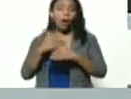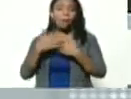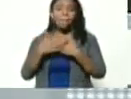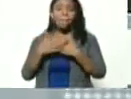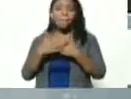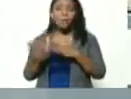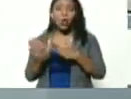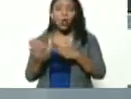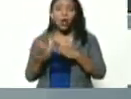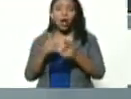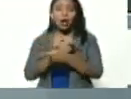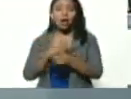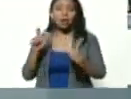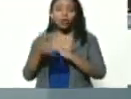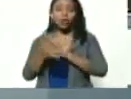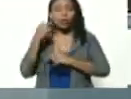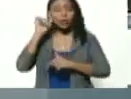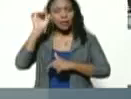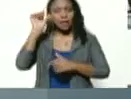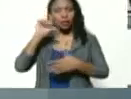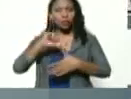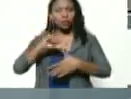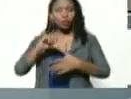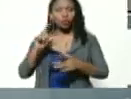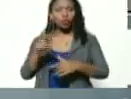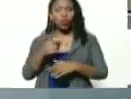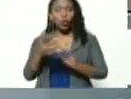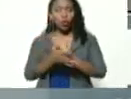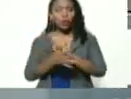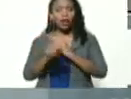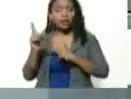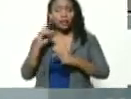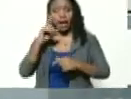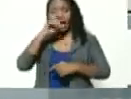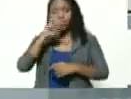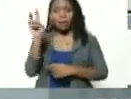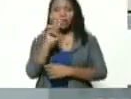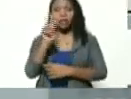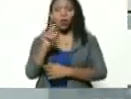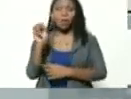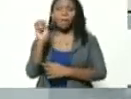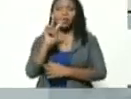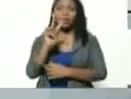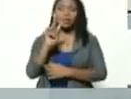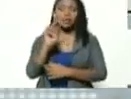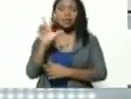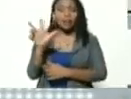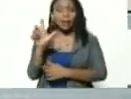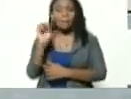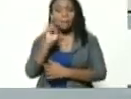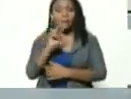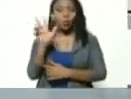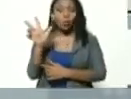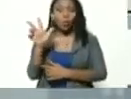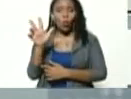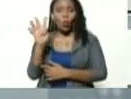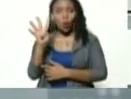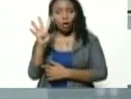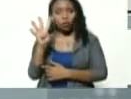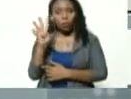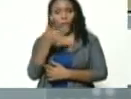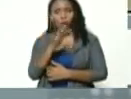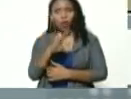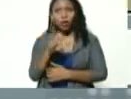sur. Las campañas que Bolívar encabeza a partir de el año 22, 23 y 24 redondean lo